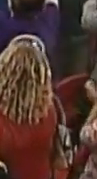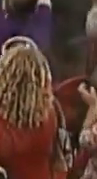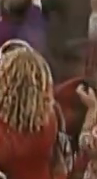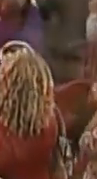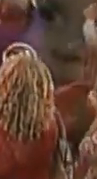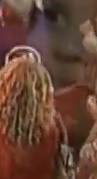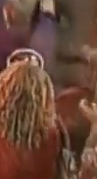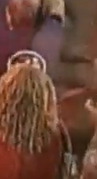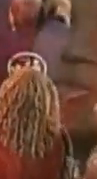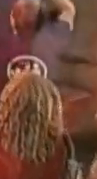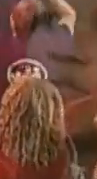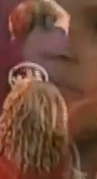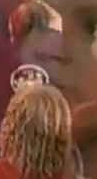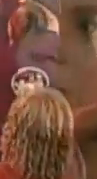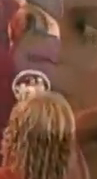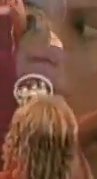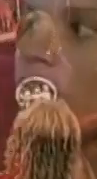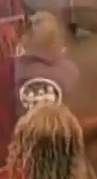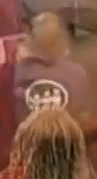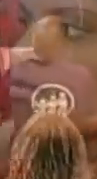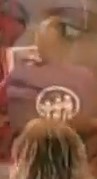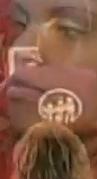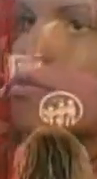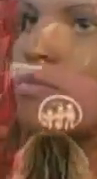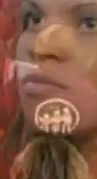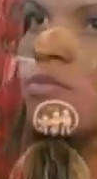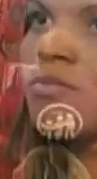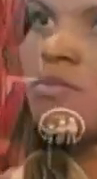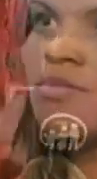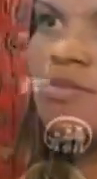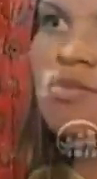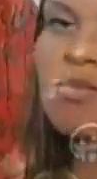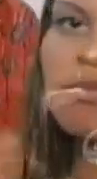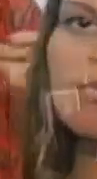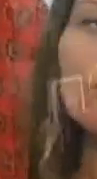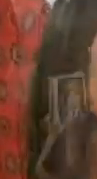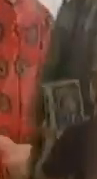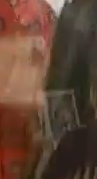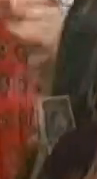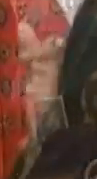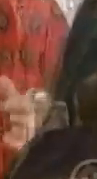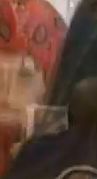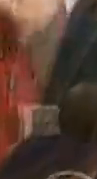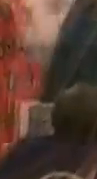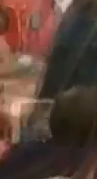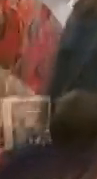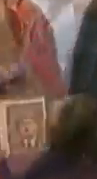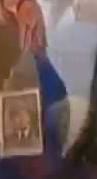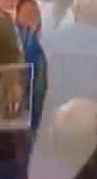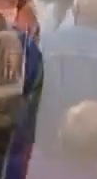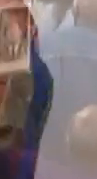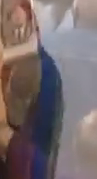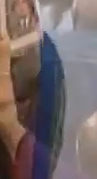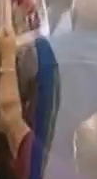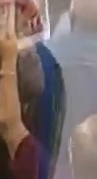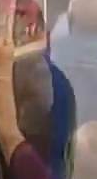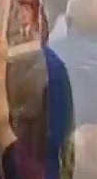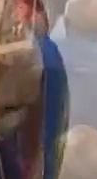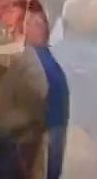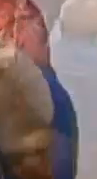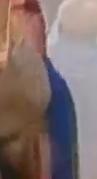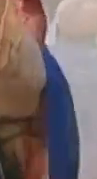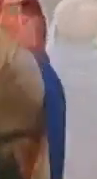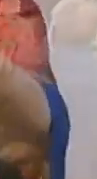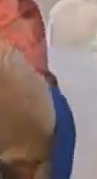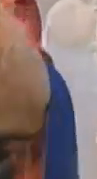al frente. Ahí viene el diablo engañándonos, hermanos. con el